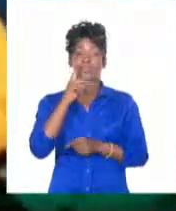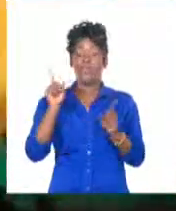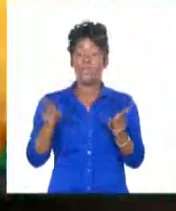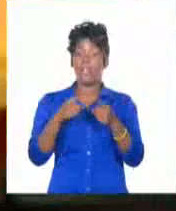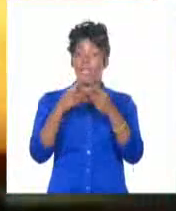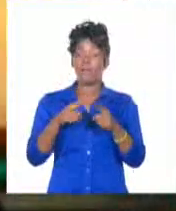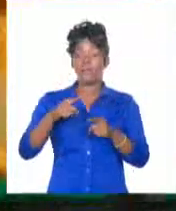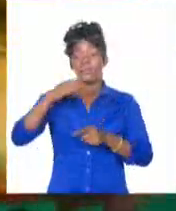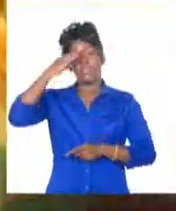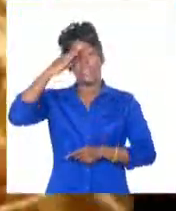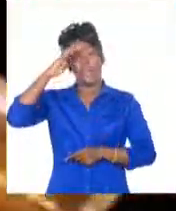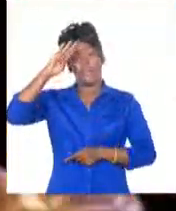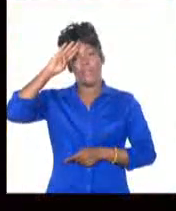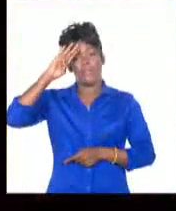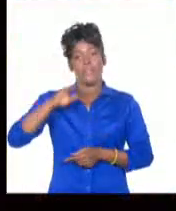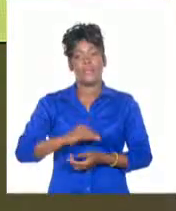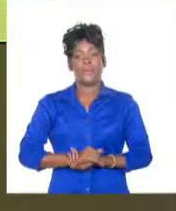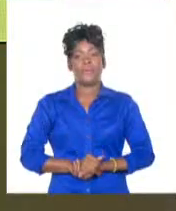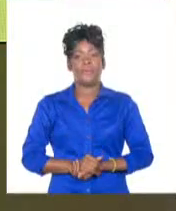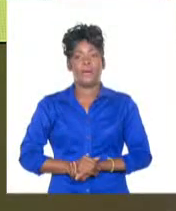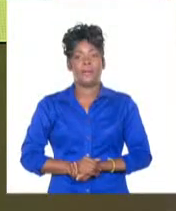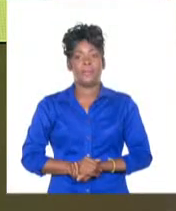lírica.